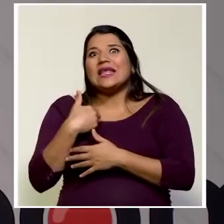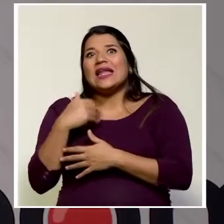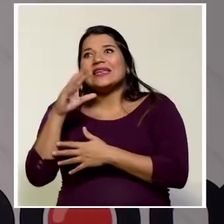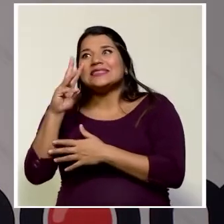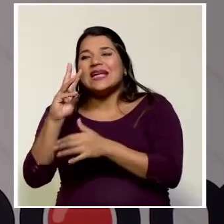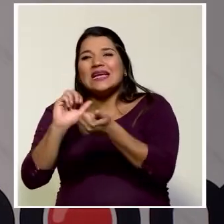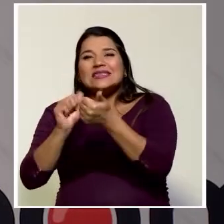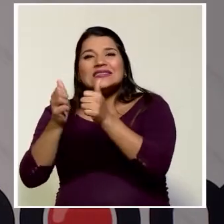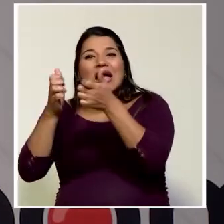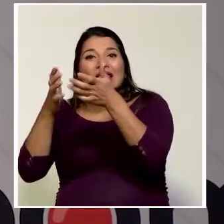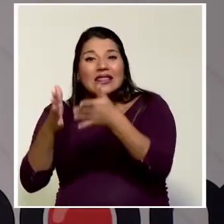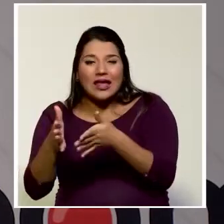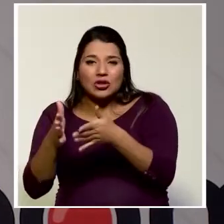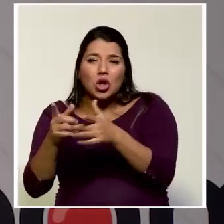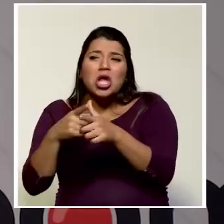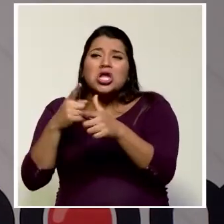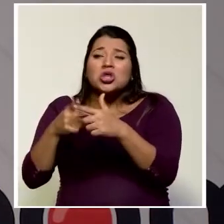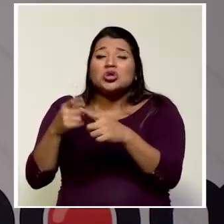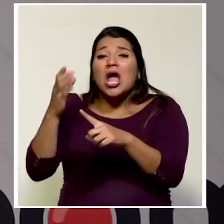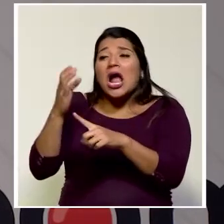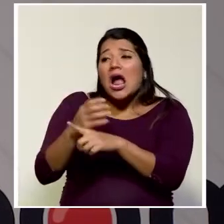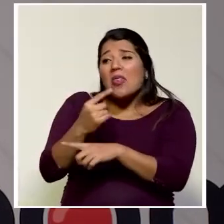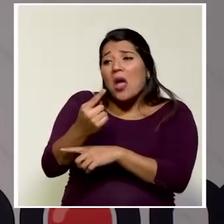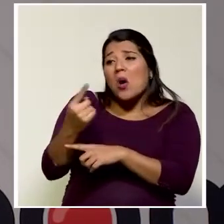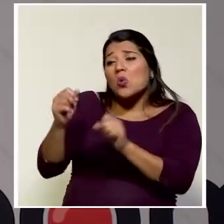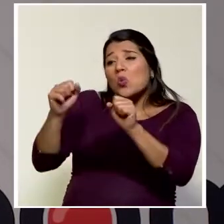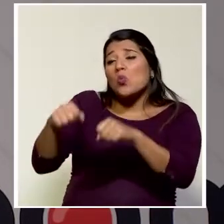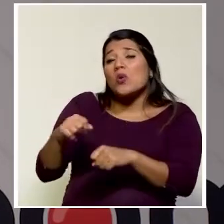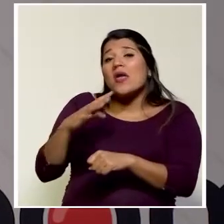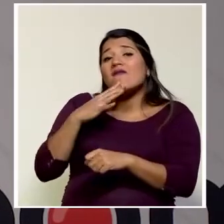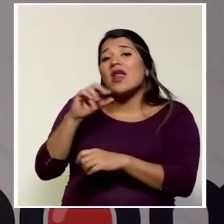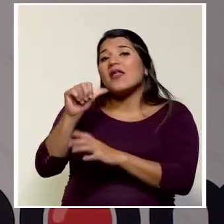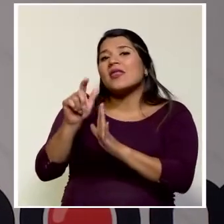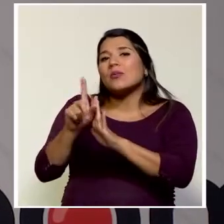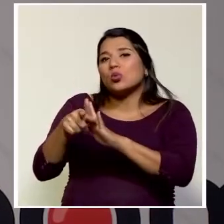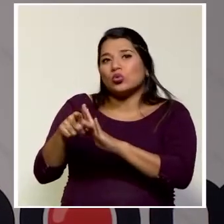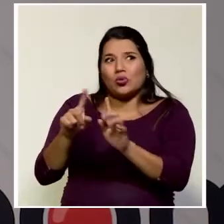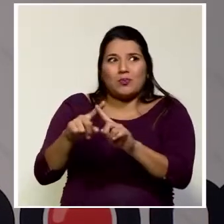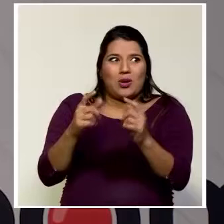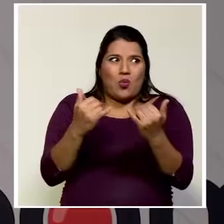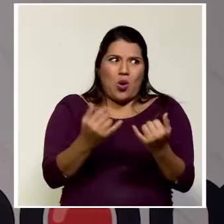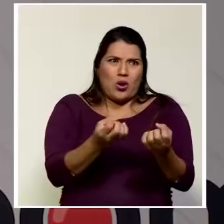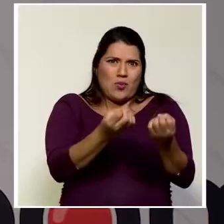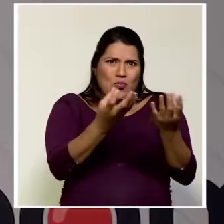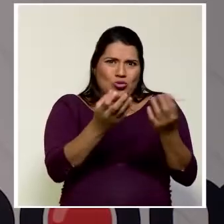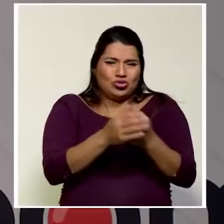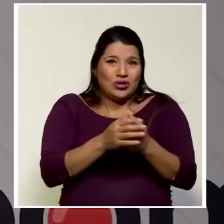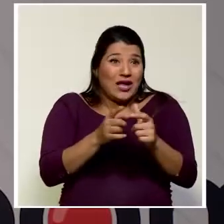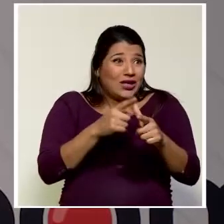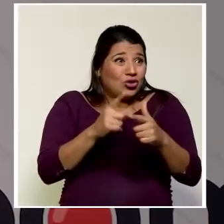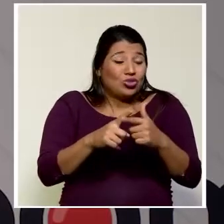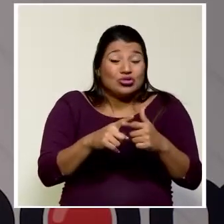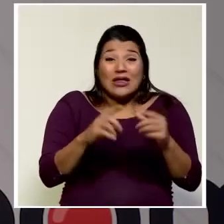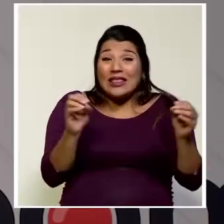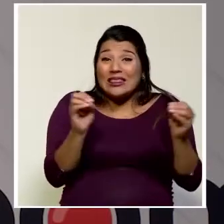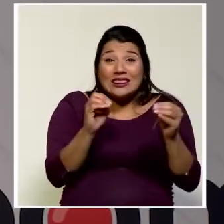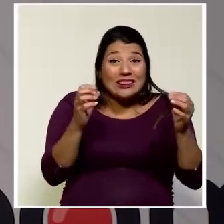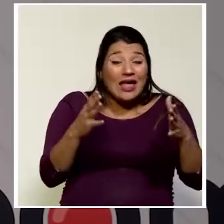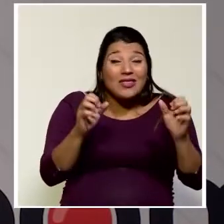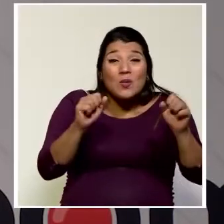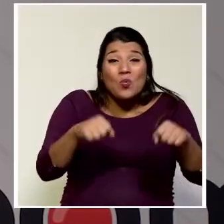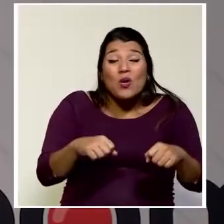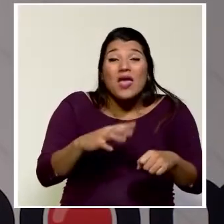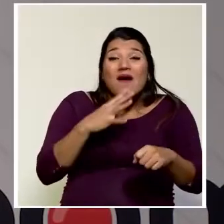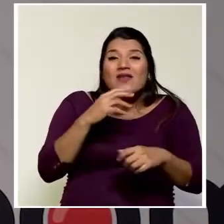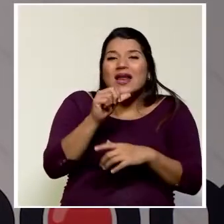en el cual un candidato o candidata tenga la posibilidad de hablar 10 minutos a profundidad sin que pueda ser, digamos, sin que